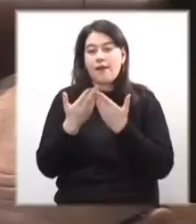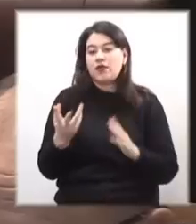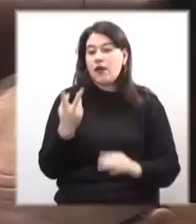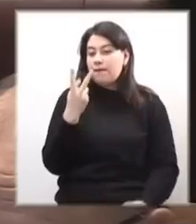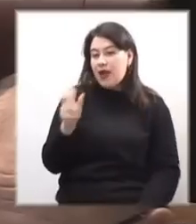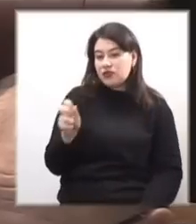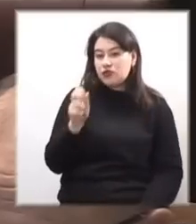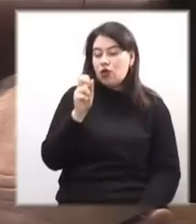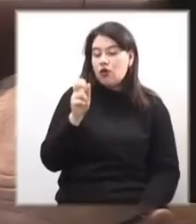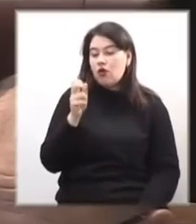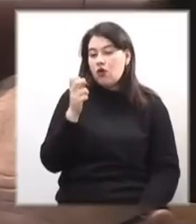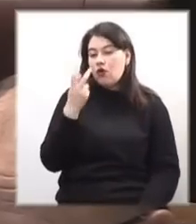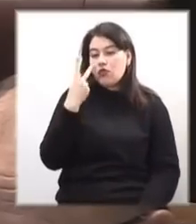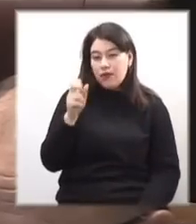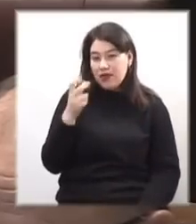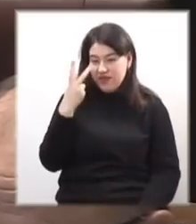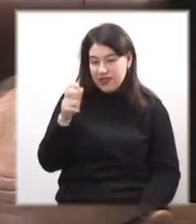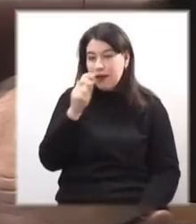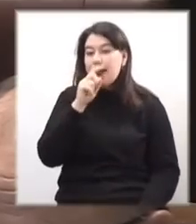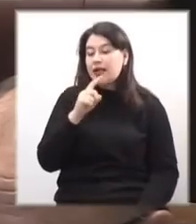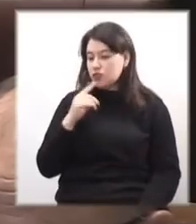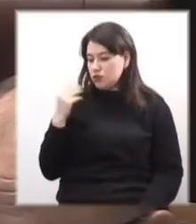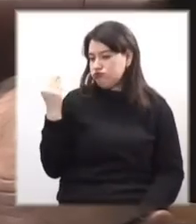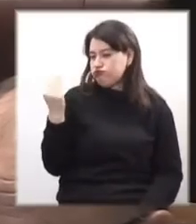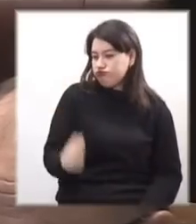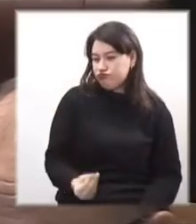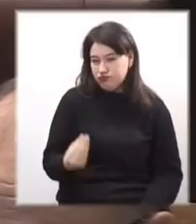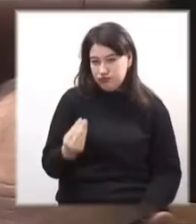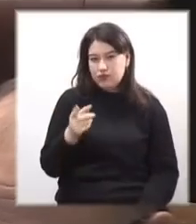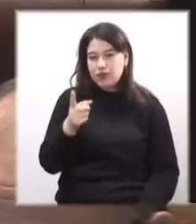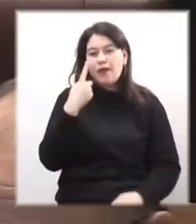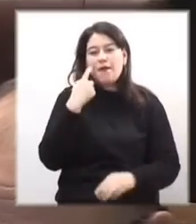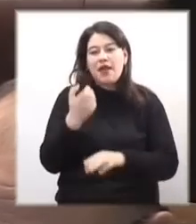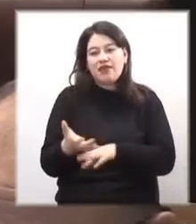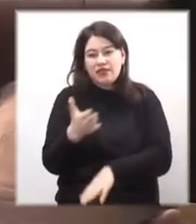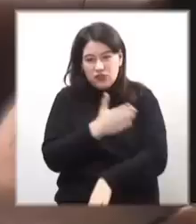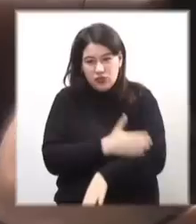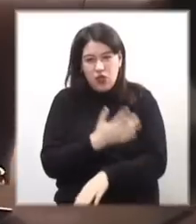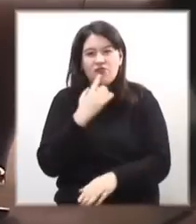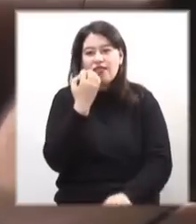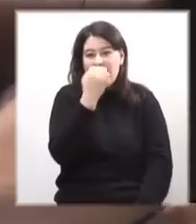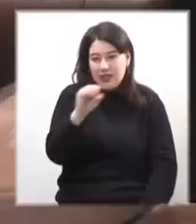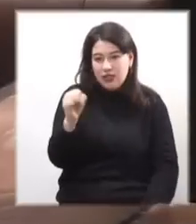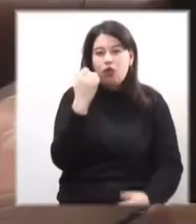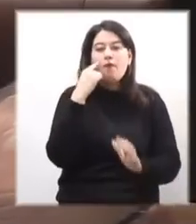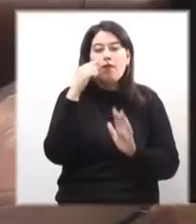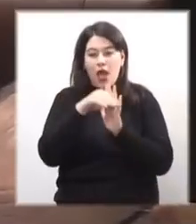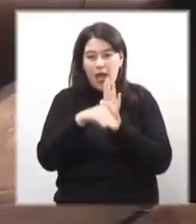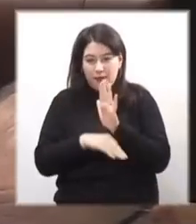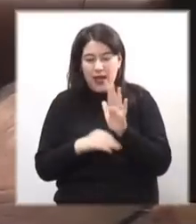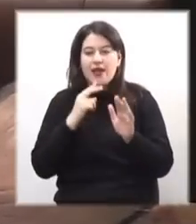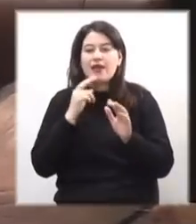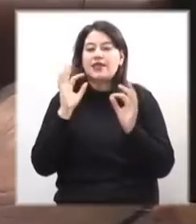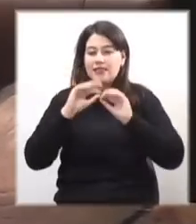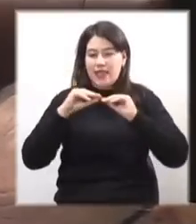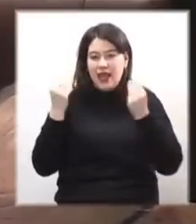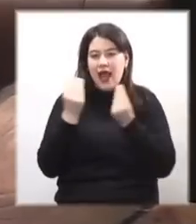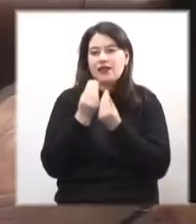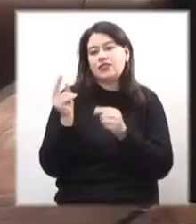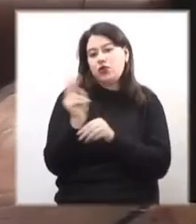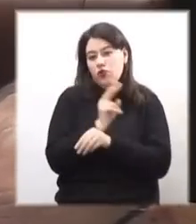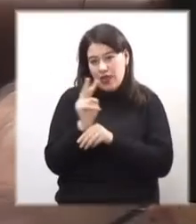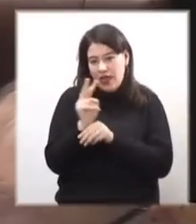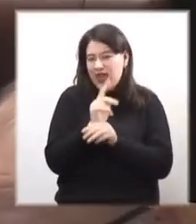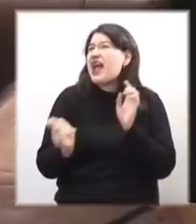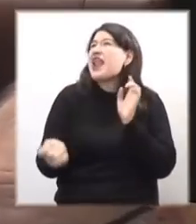2020, coordinador de estrategias focalizadas de prevención policial del delito del Programa Integral de Seguridad Ciudadana. No es un